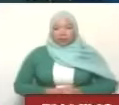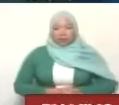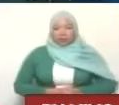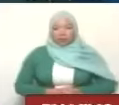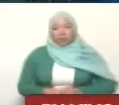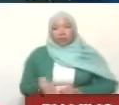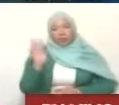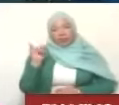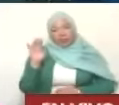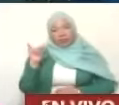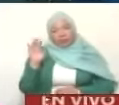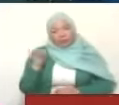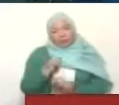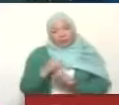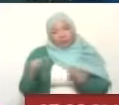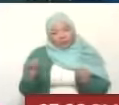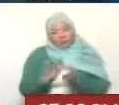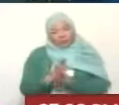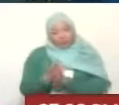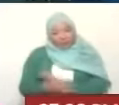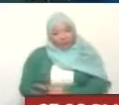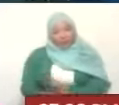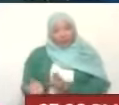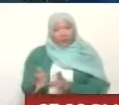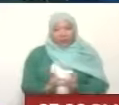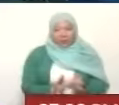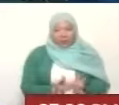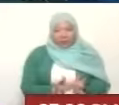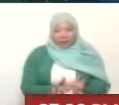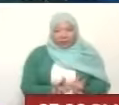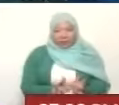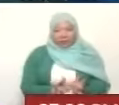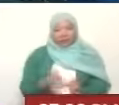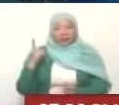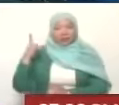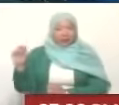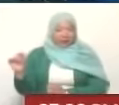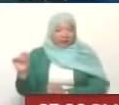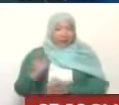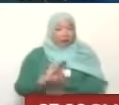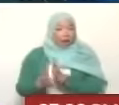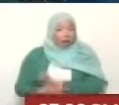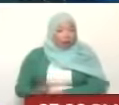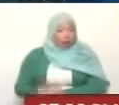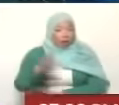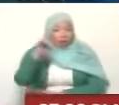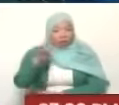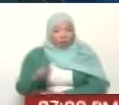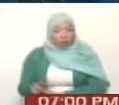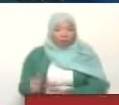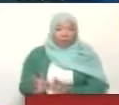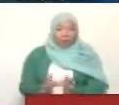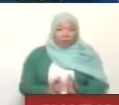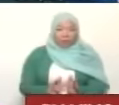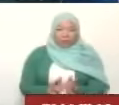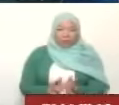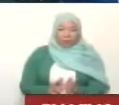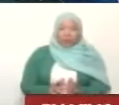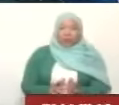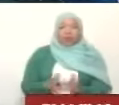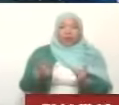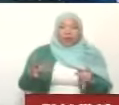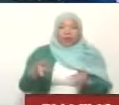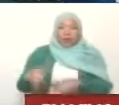Hasta luego, Abril. Te vas, Abril. Y nos dejas la fuerza de la victoria,